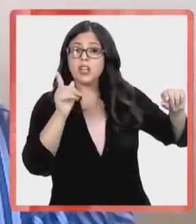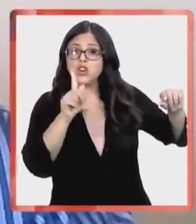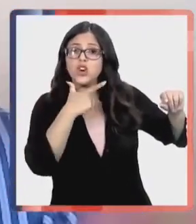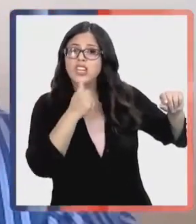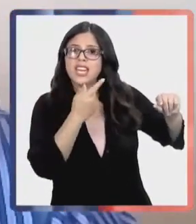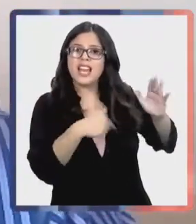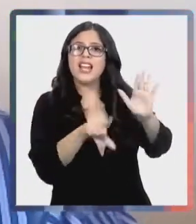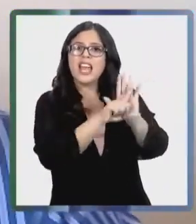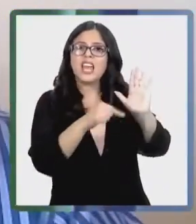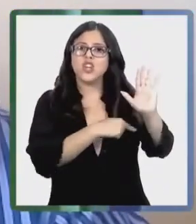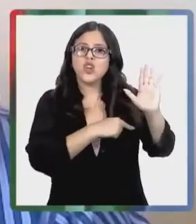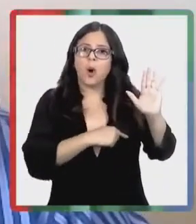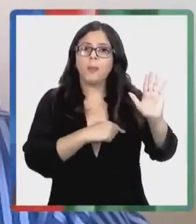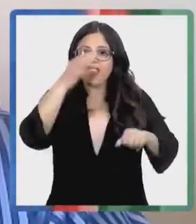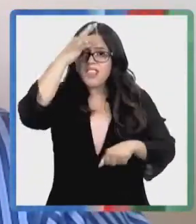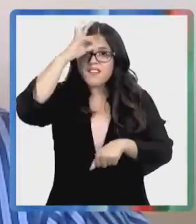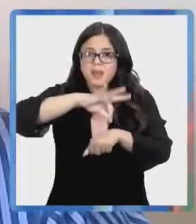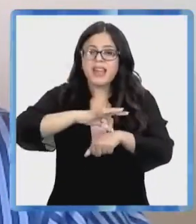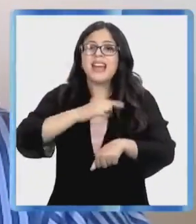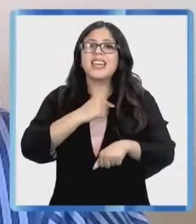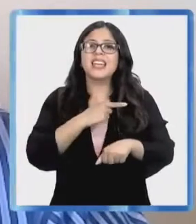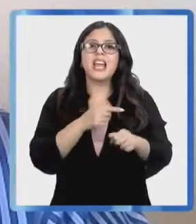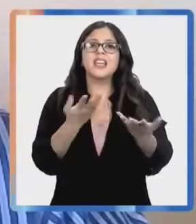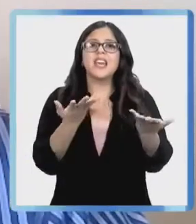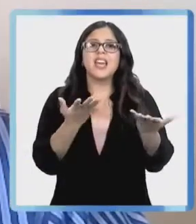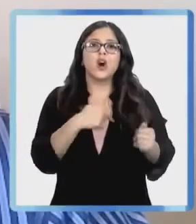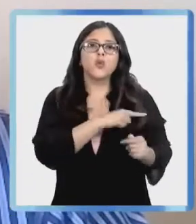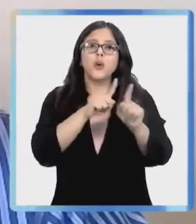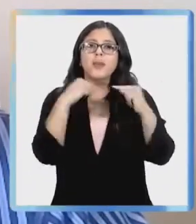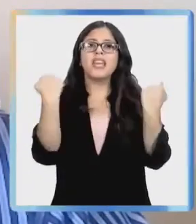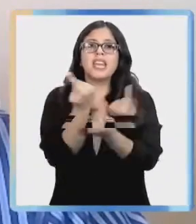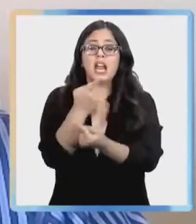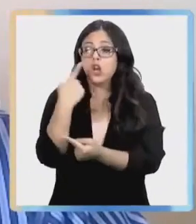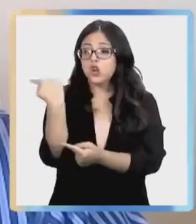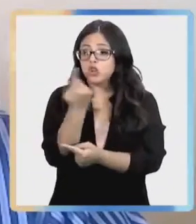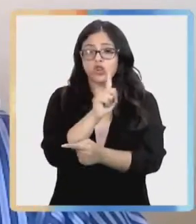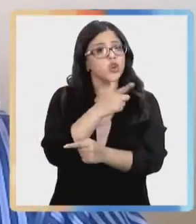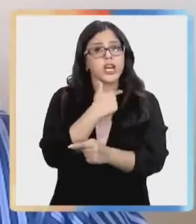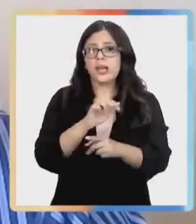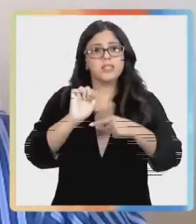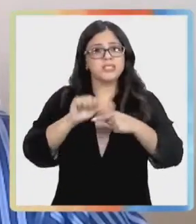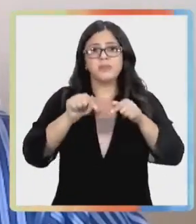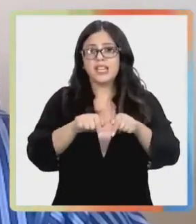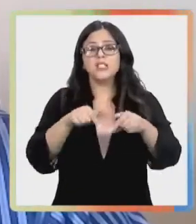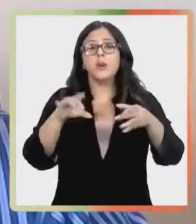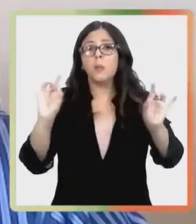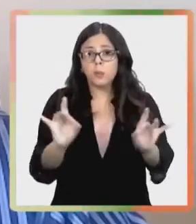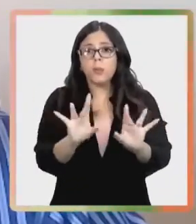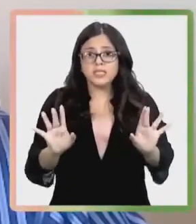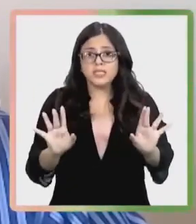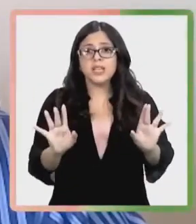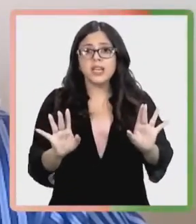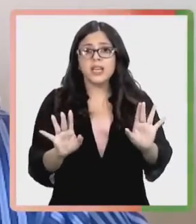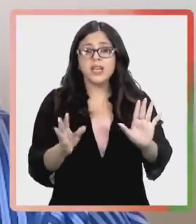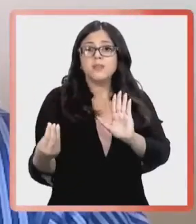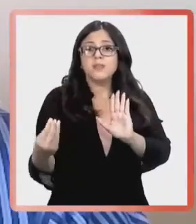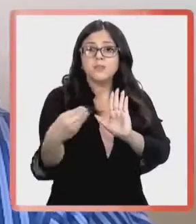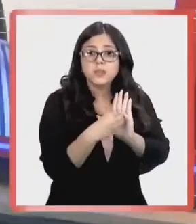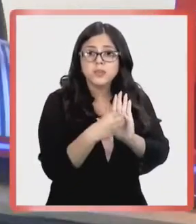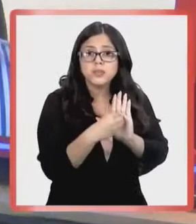Quería ponerle en términos mucho más genéricos. Pero nosotros nunca quisimos aceptar eso y así se quedó finalmente establecido. ¿Por